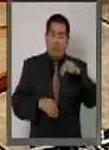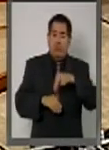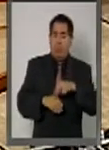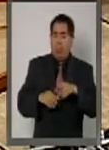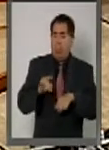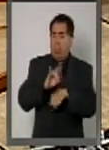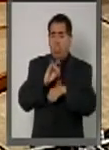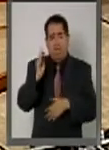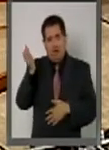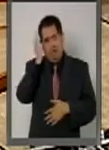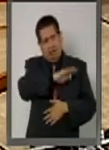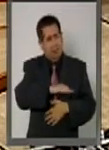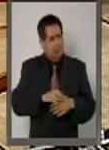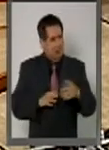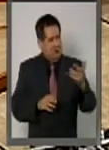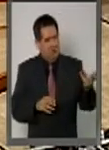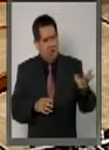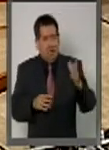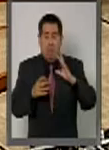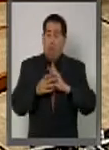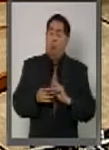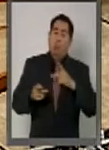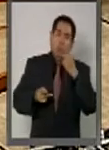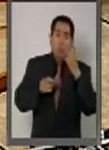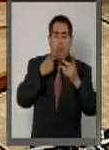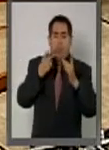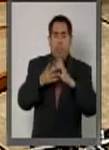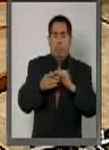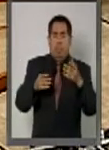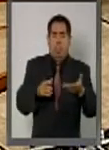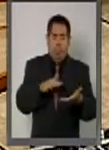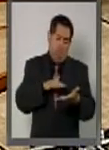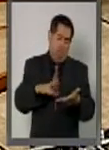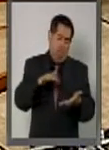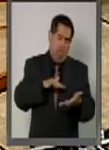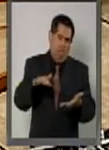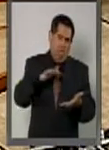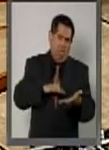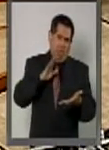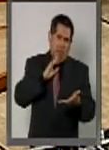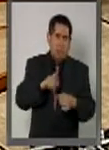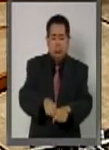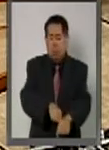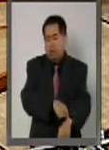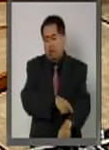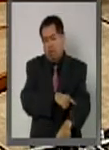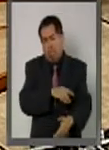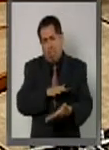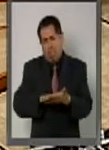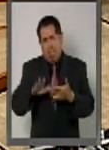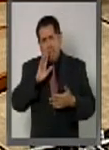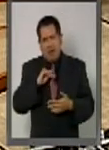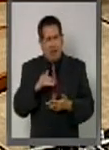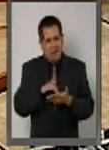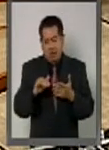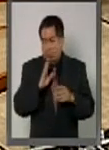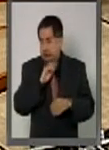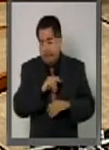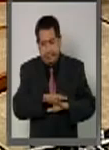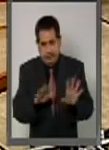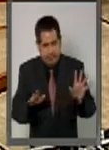farsa, ¿verdad?, en donde recita usted, le leen unos discursos malos, largos, mal leídos